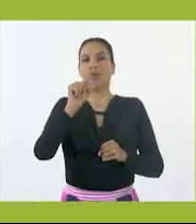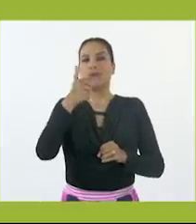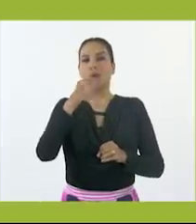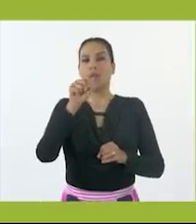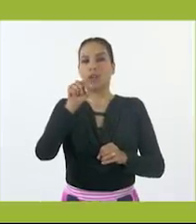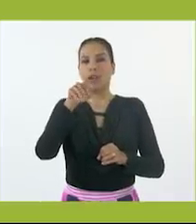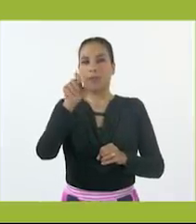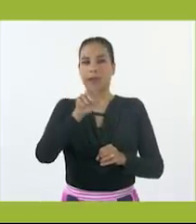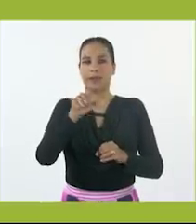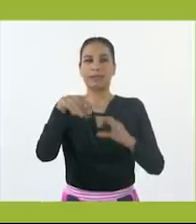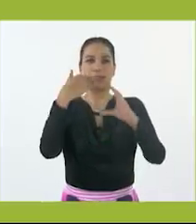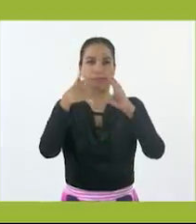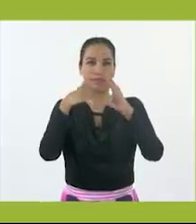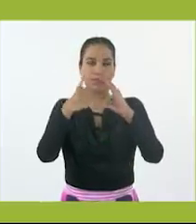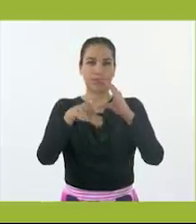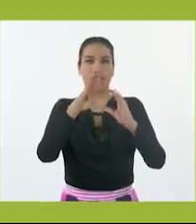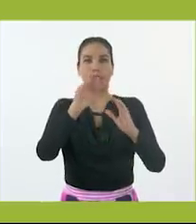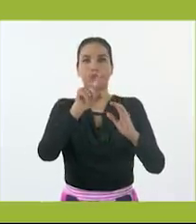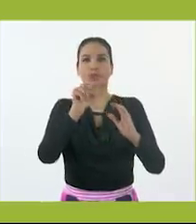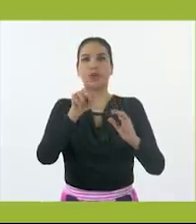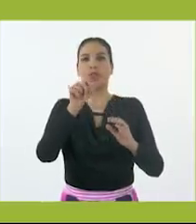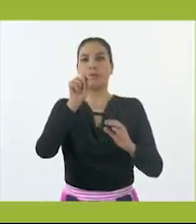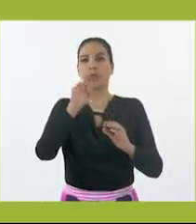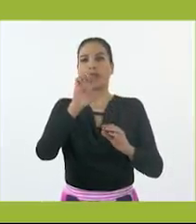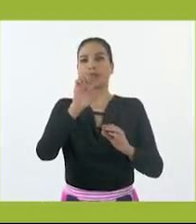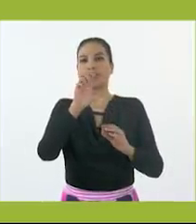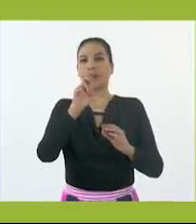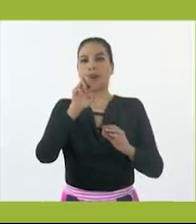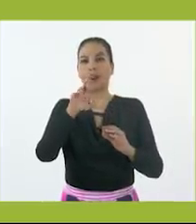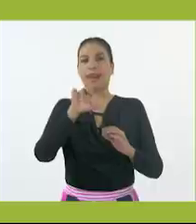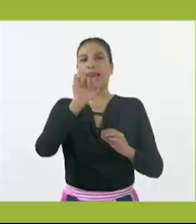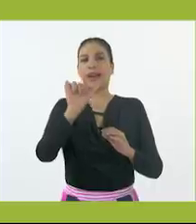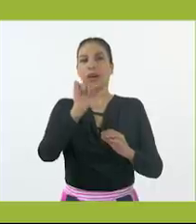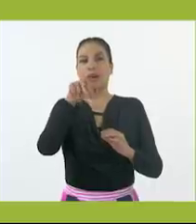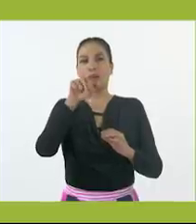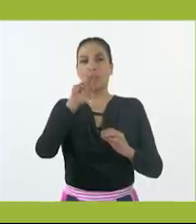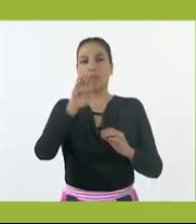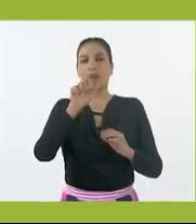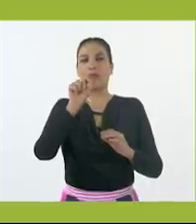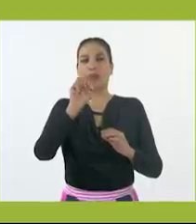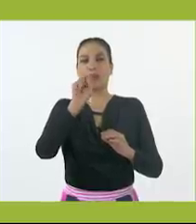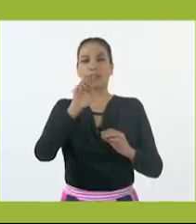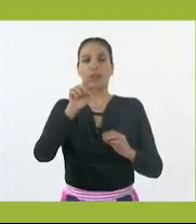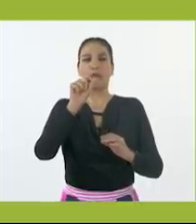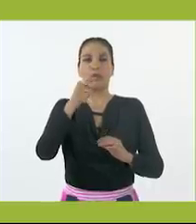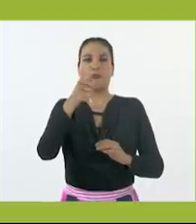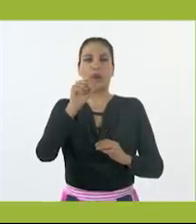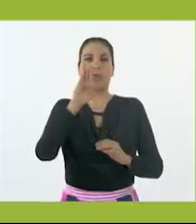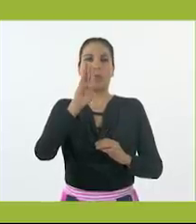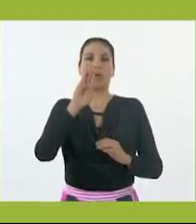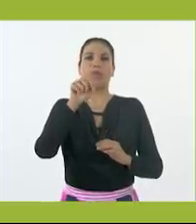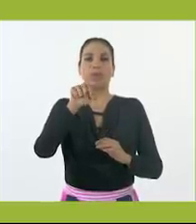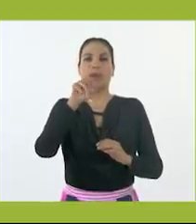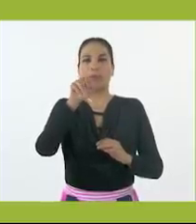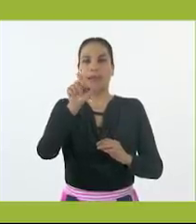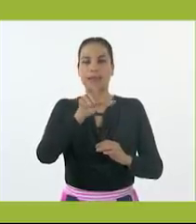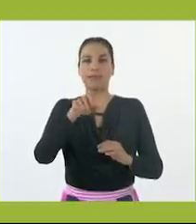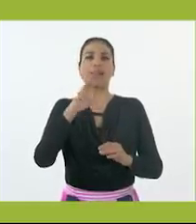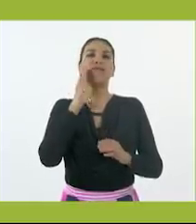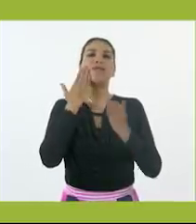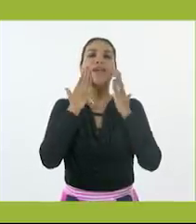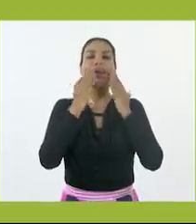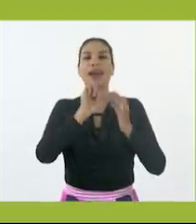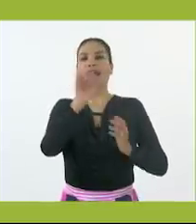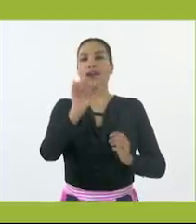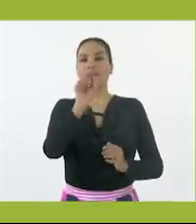sep.gob.mx. Correo buzón.escolar@nube.sep.gob.mx. Facebook